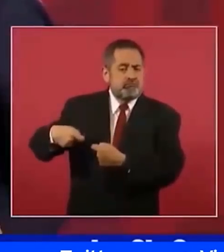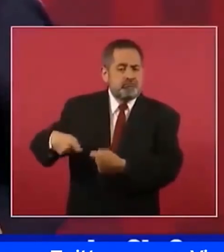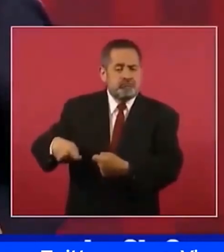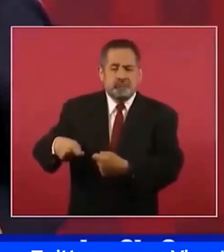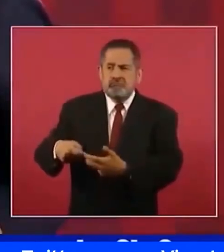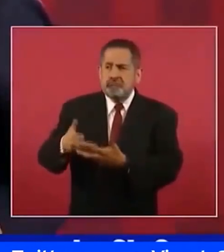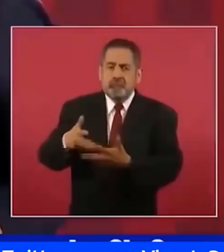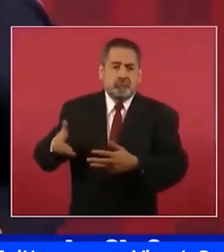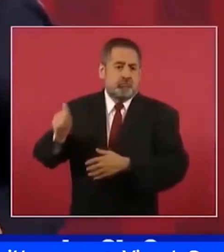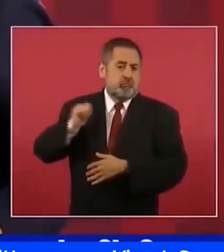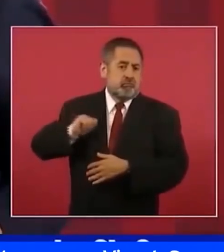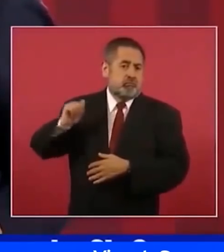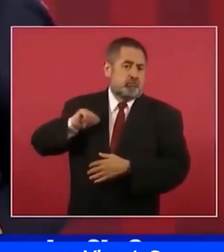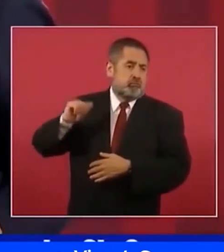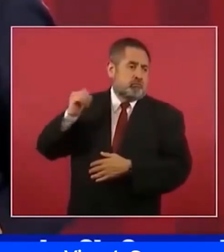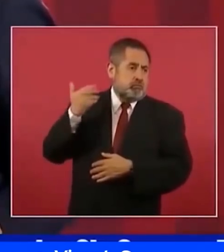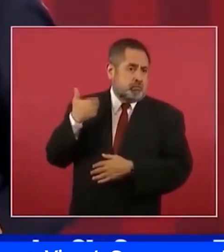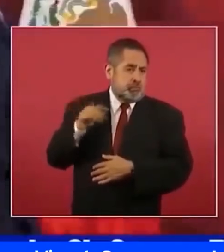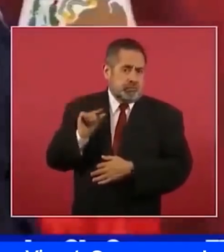grandes civilizaciones,